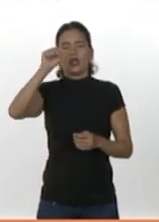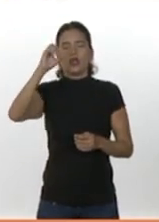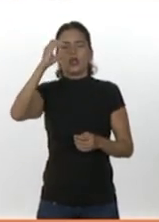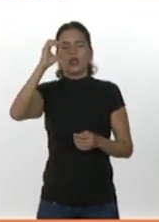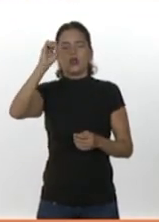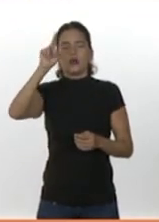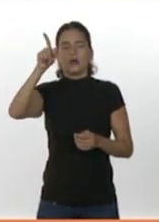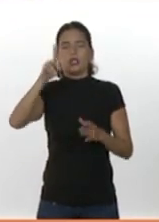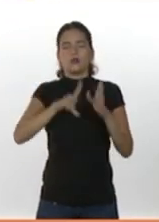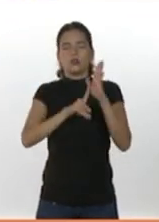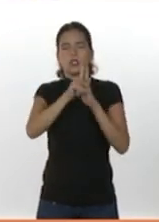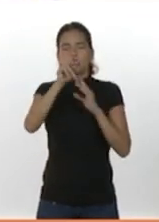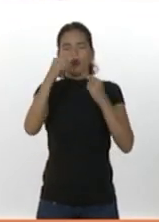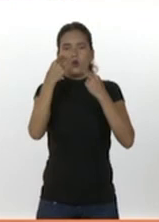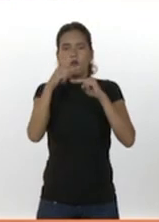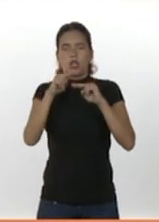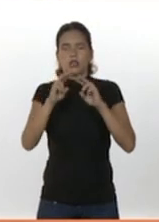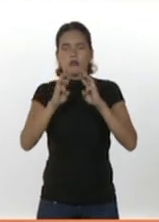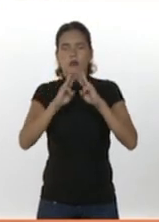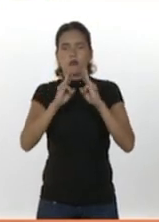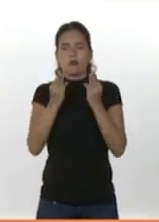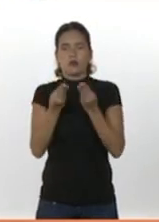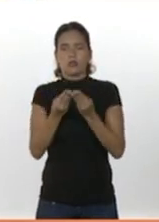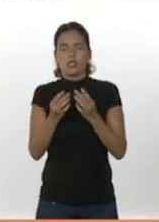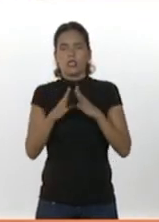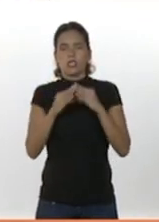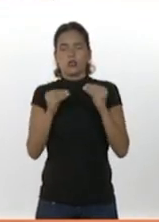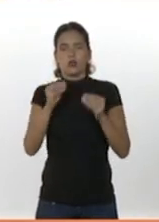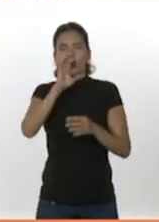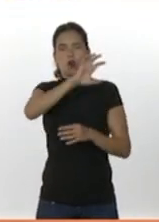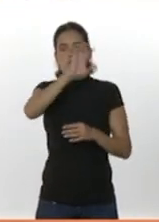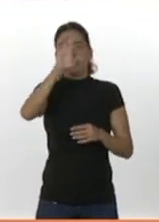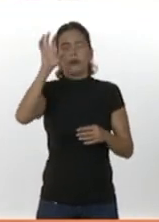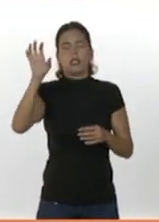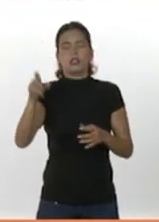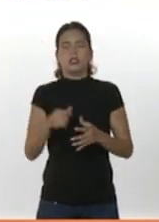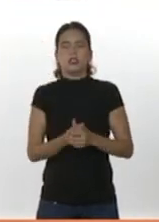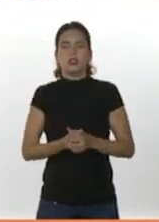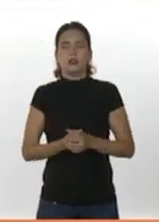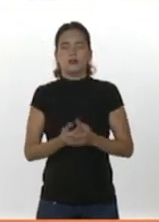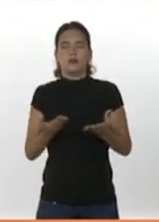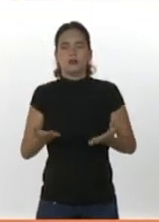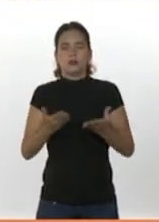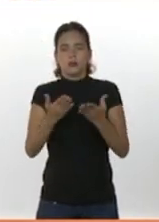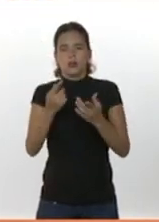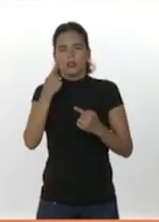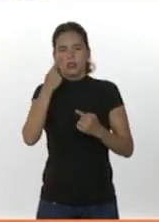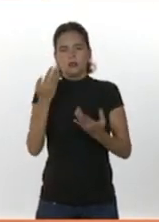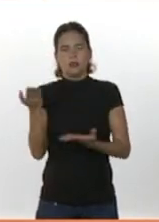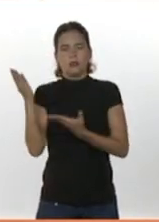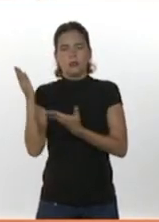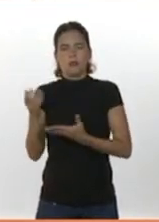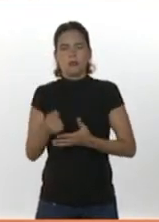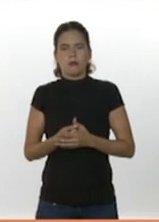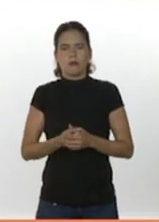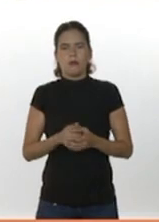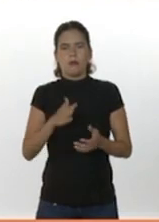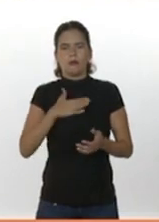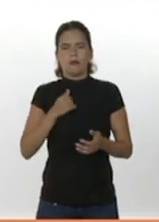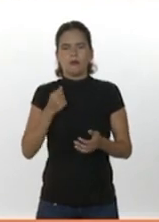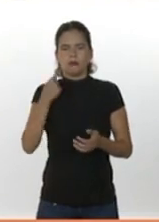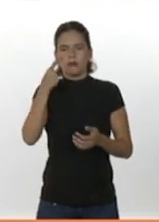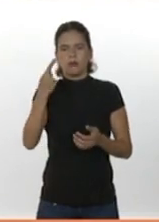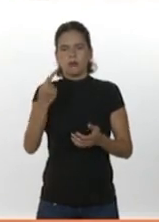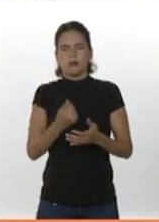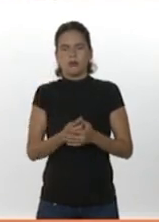desarrollo a nivel mundial de todos los países, iban dando, fíjense acá, esto quiere decir en